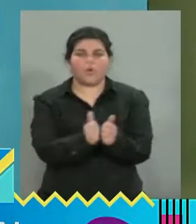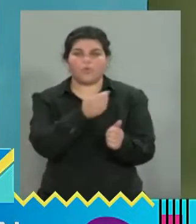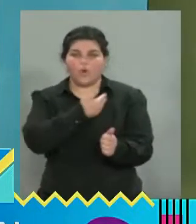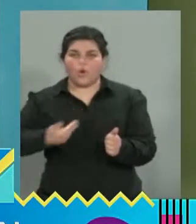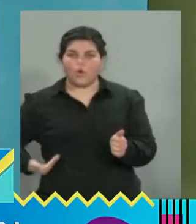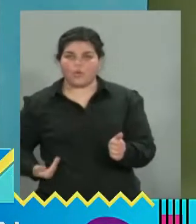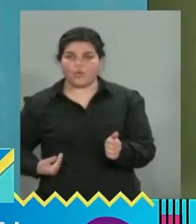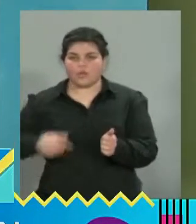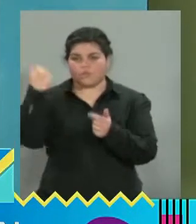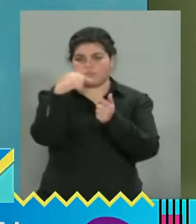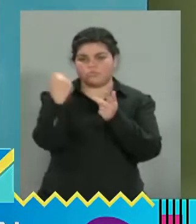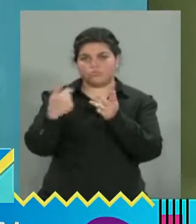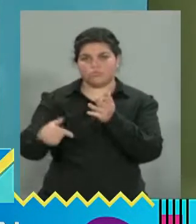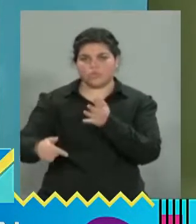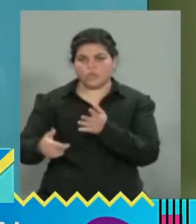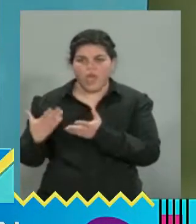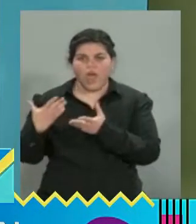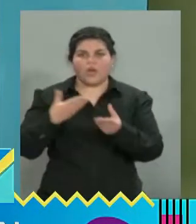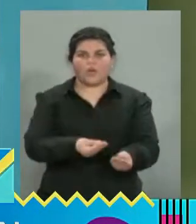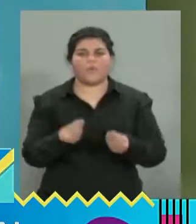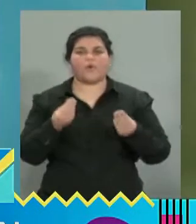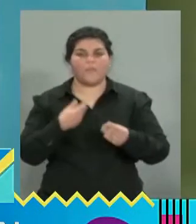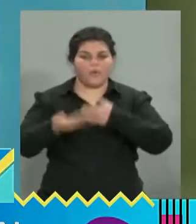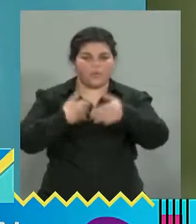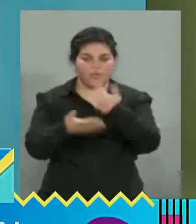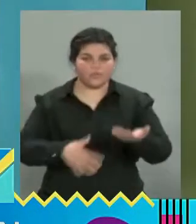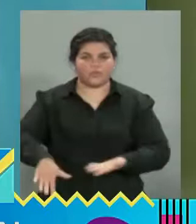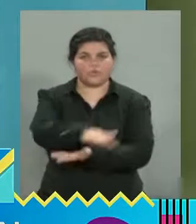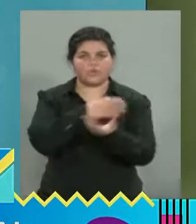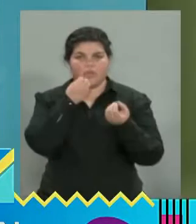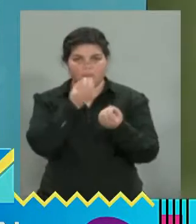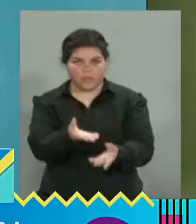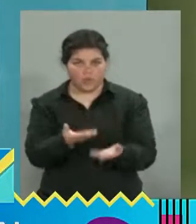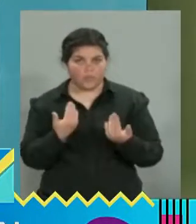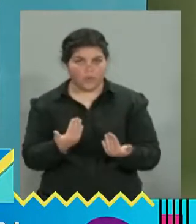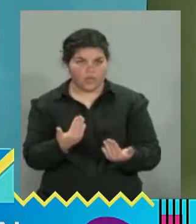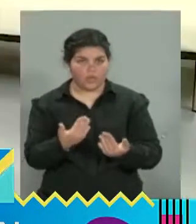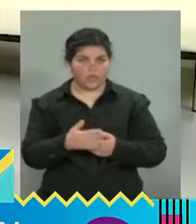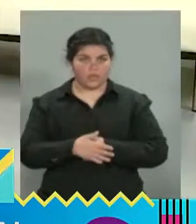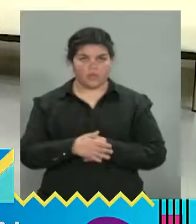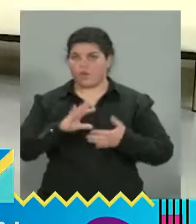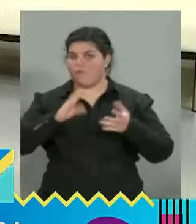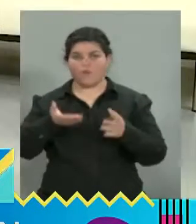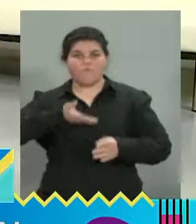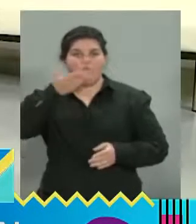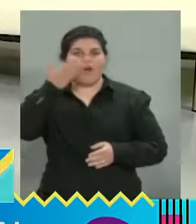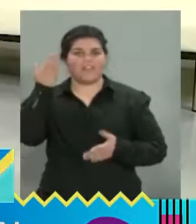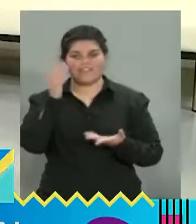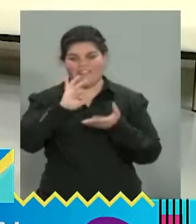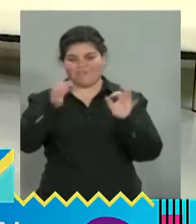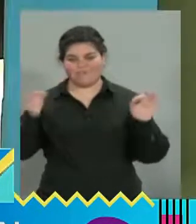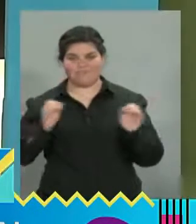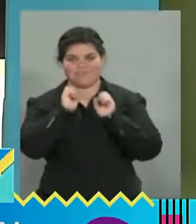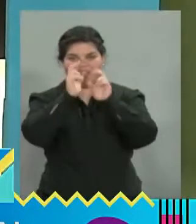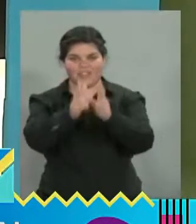de distintos actores, para que la sociedad pueda cada vez ser mejor. Si lo podemos poner de una manera más poética, si se quiere,